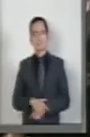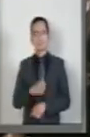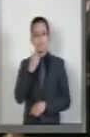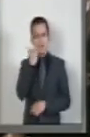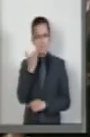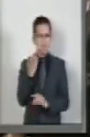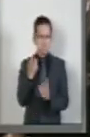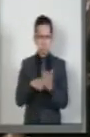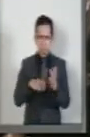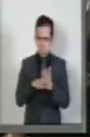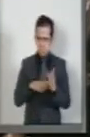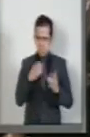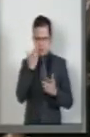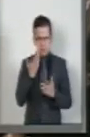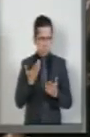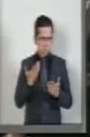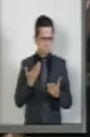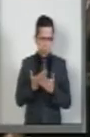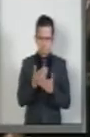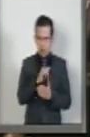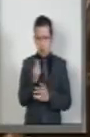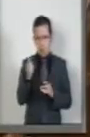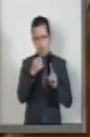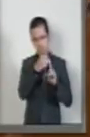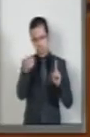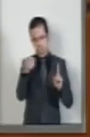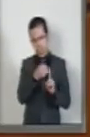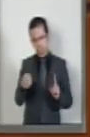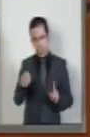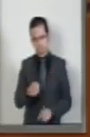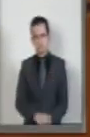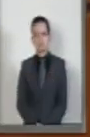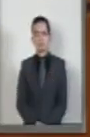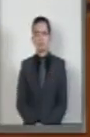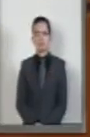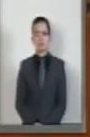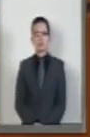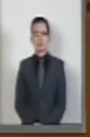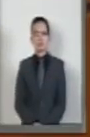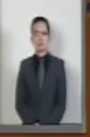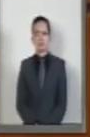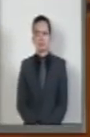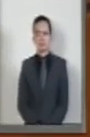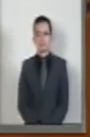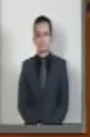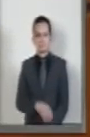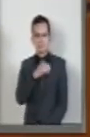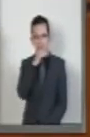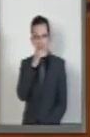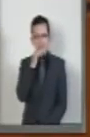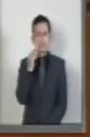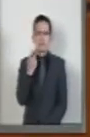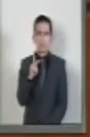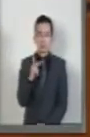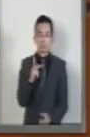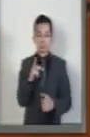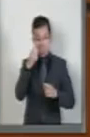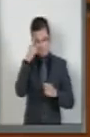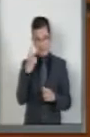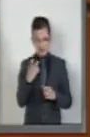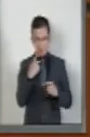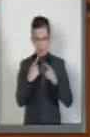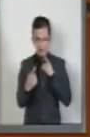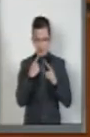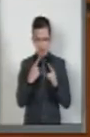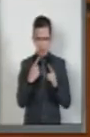modificar y proponer redacciones alternativas. Pero una manera fácil de terminar este debate